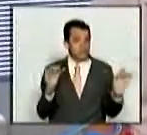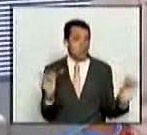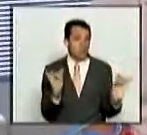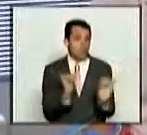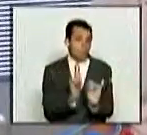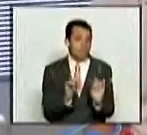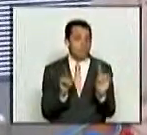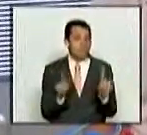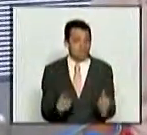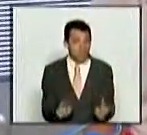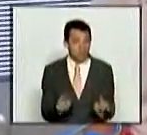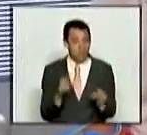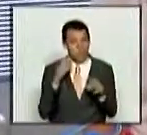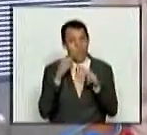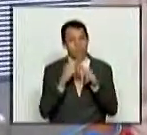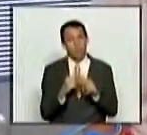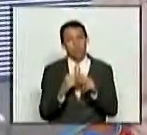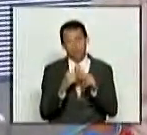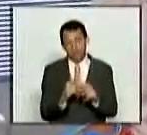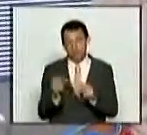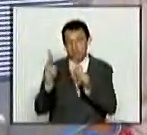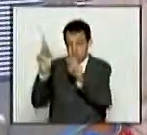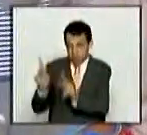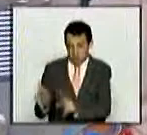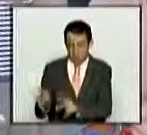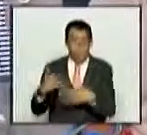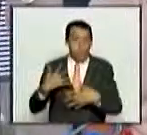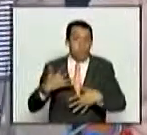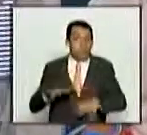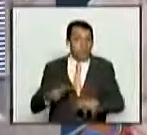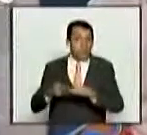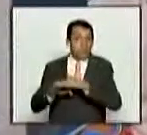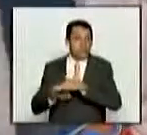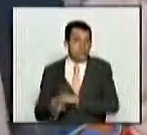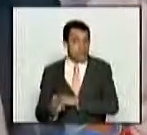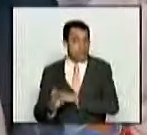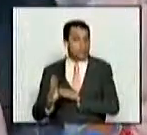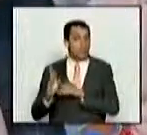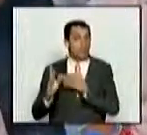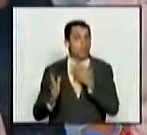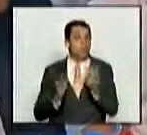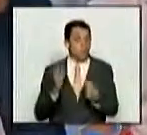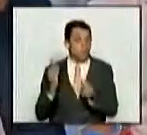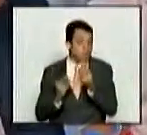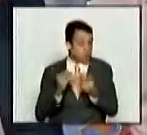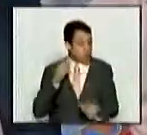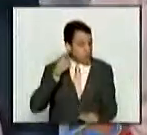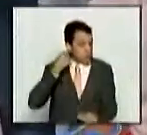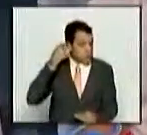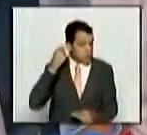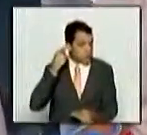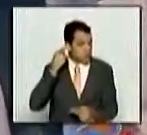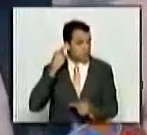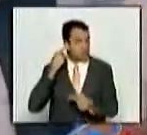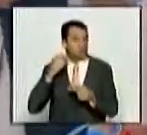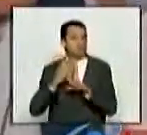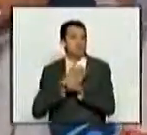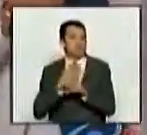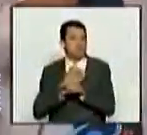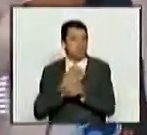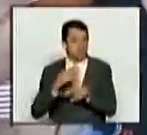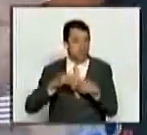el consultorio pacientes que se han hecho tratamientos a nivel auricular y presentan